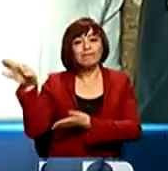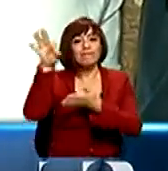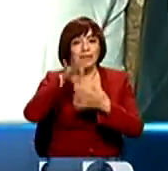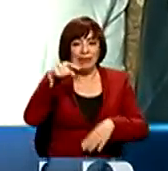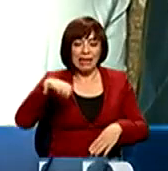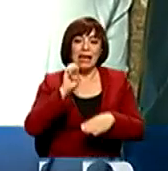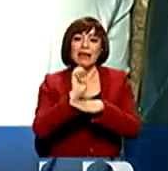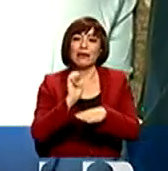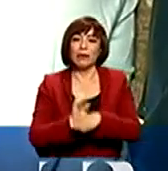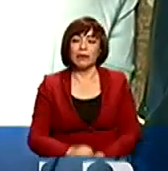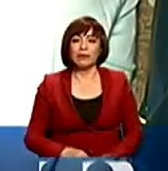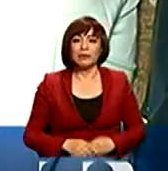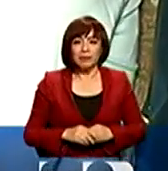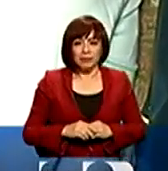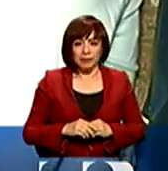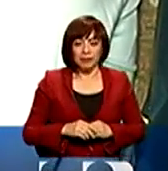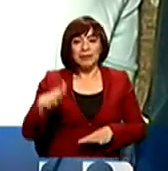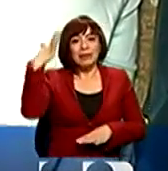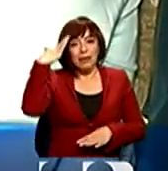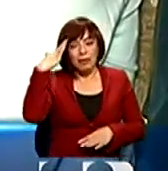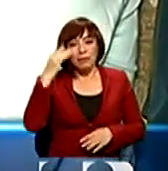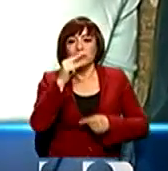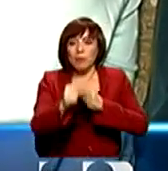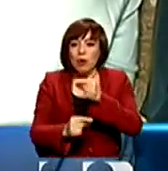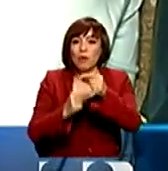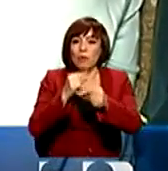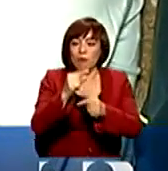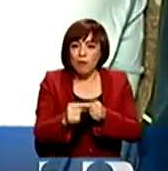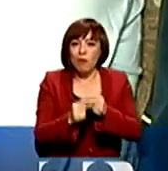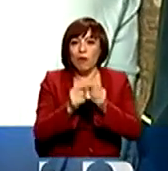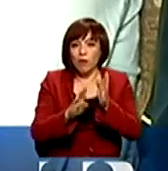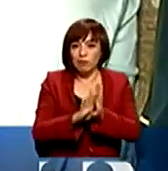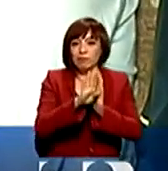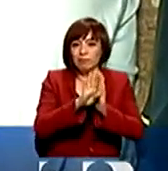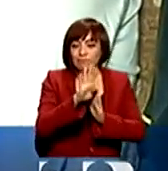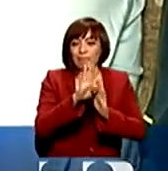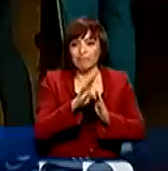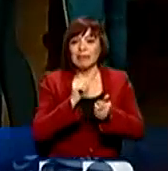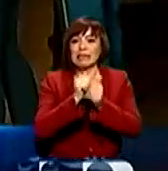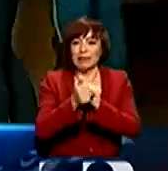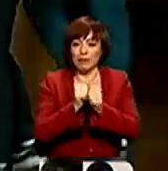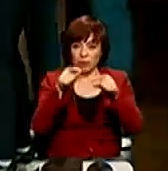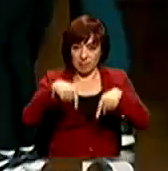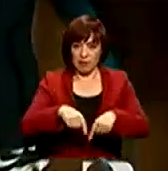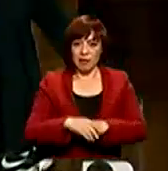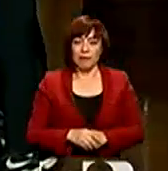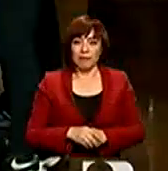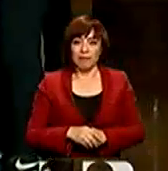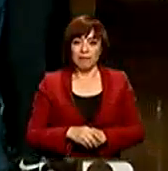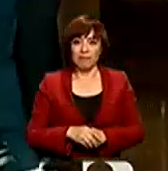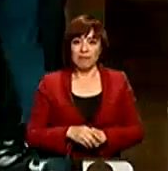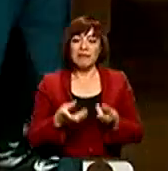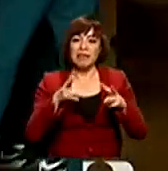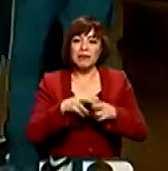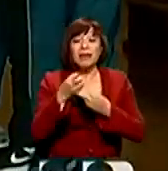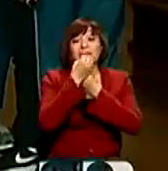deporte élite del país, poco a poco va abriendo caminos, va logrando transformaciones. Y aprovecharon los jóvenes deportistas para